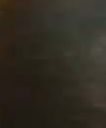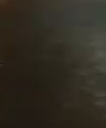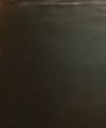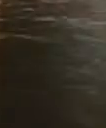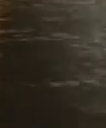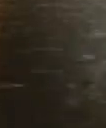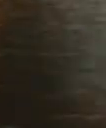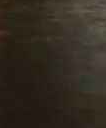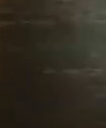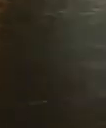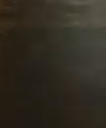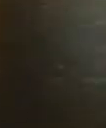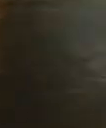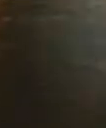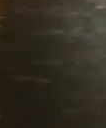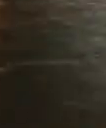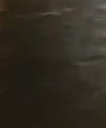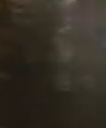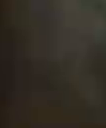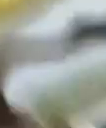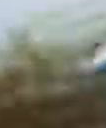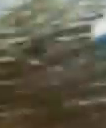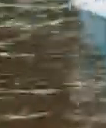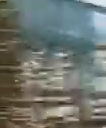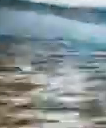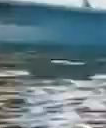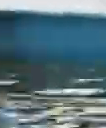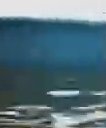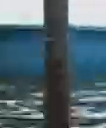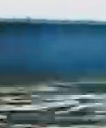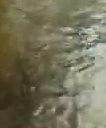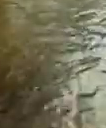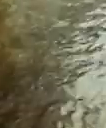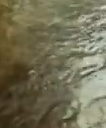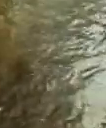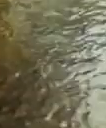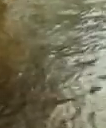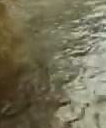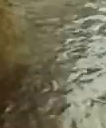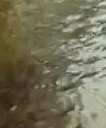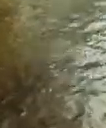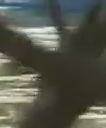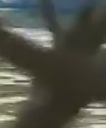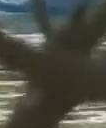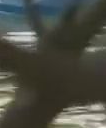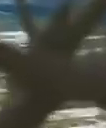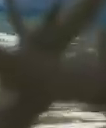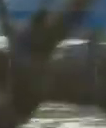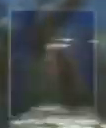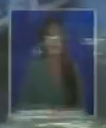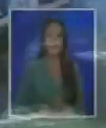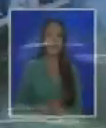En este verano, los vecinos nos tomamos el Parque La Carolina.